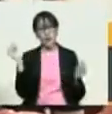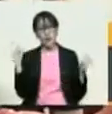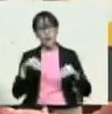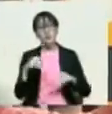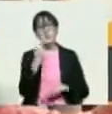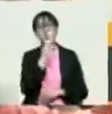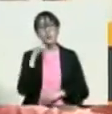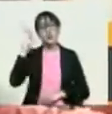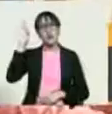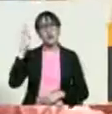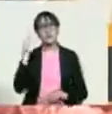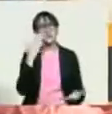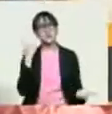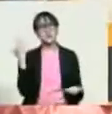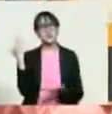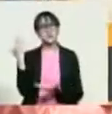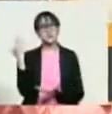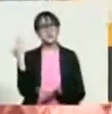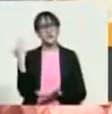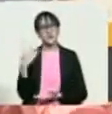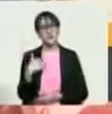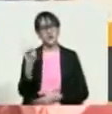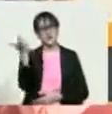juremos entonces yo